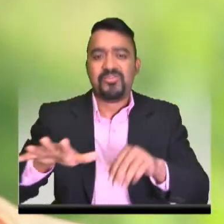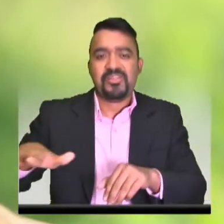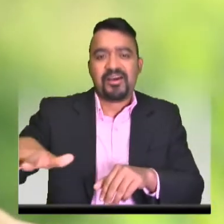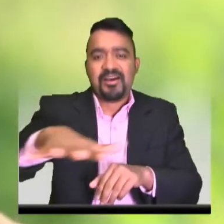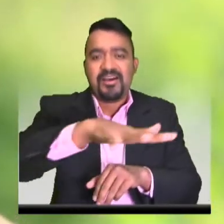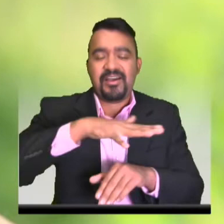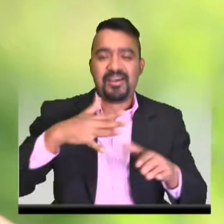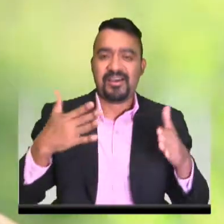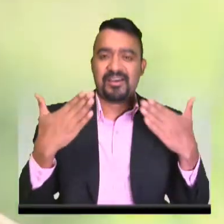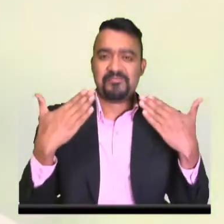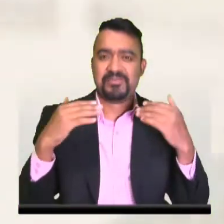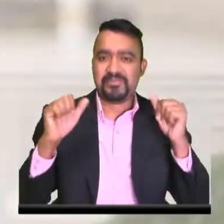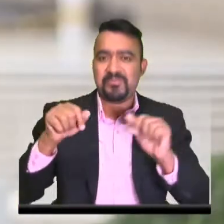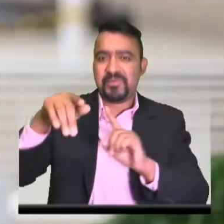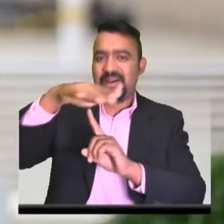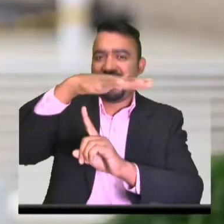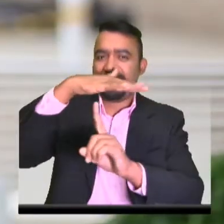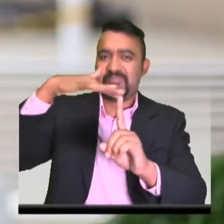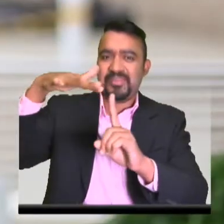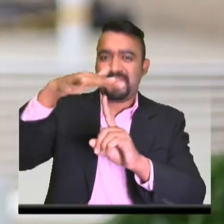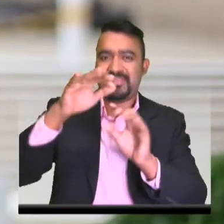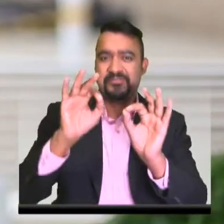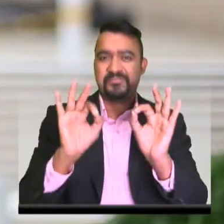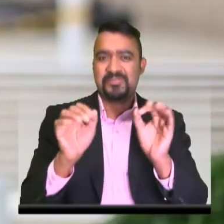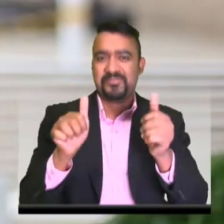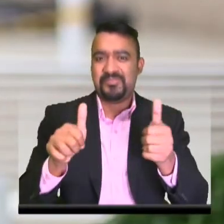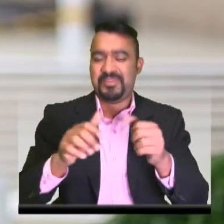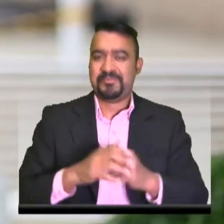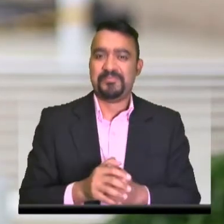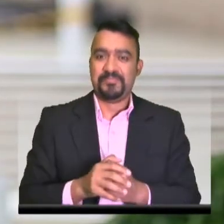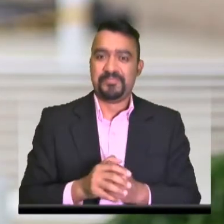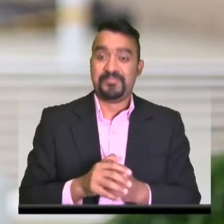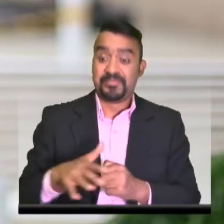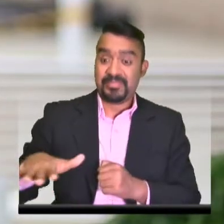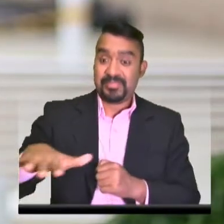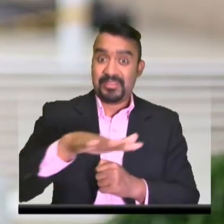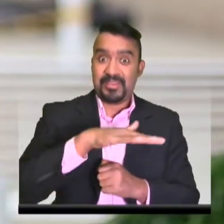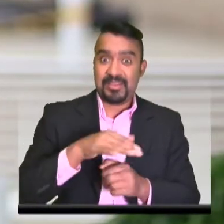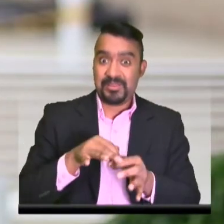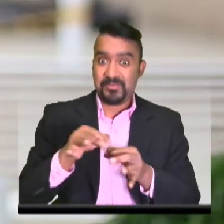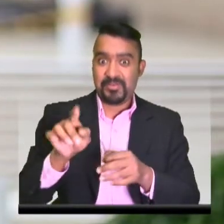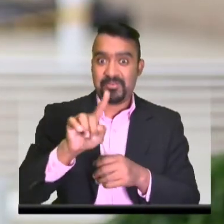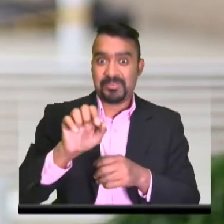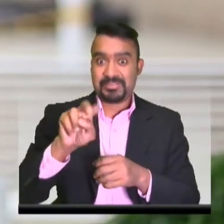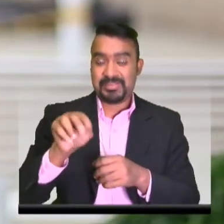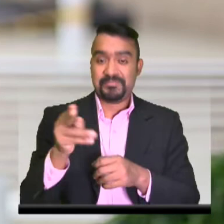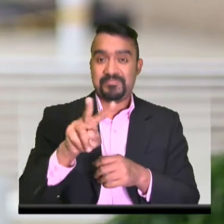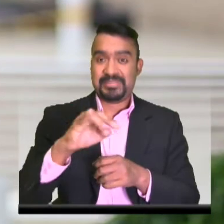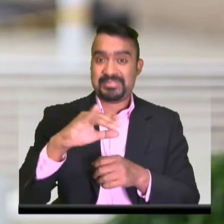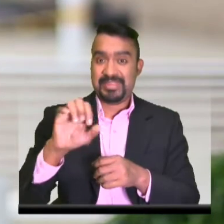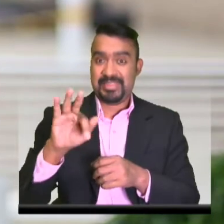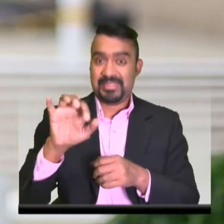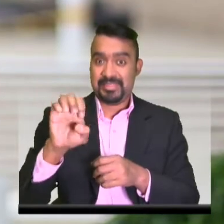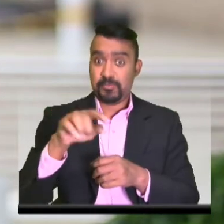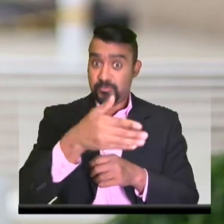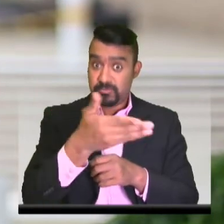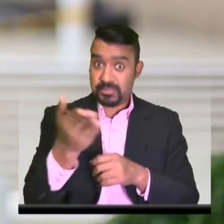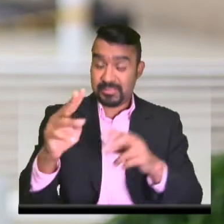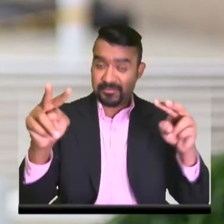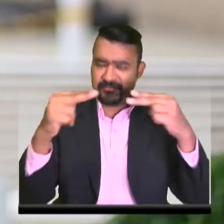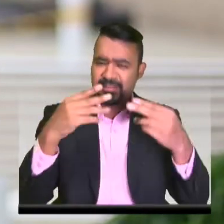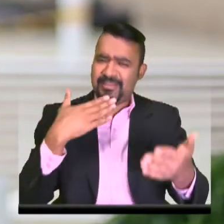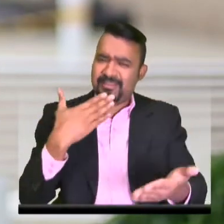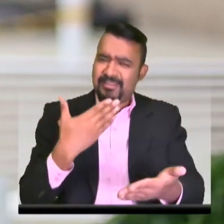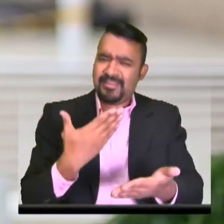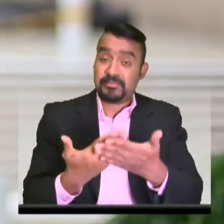más amigable con el ambiente. Y desde el municipio de San Vicente les damos las gracias por conectarse con nosotros. Recuerden seguirnos en